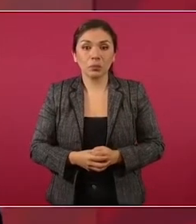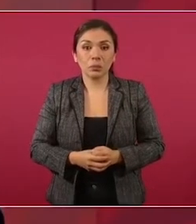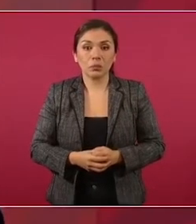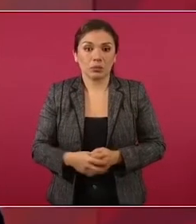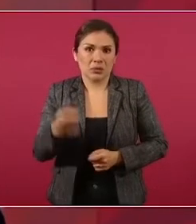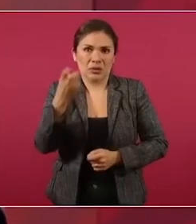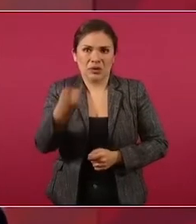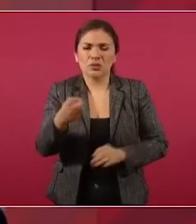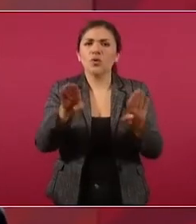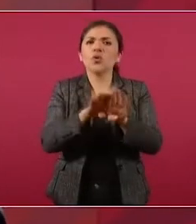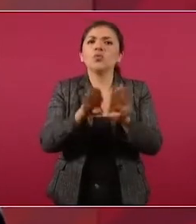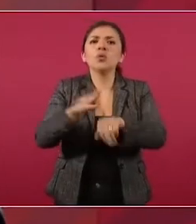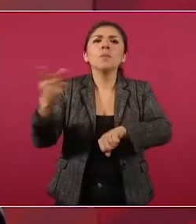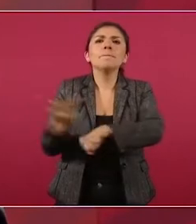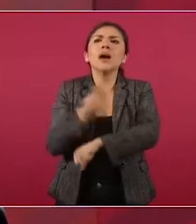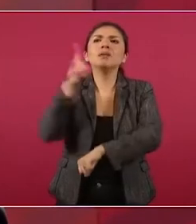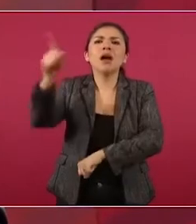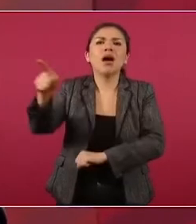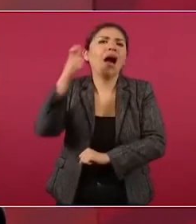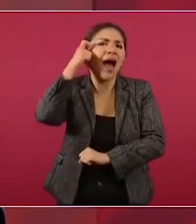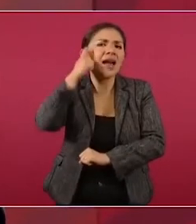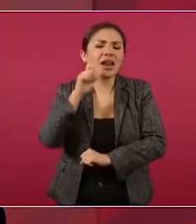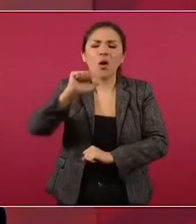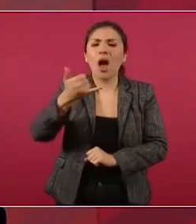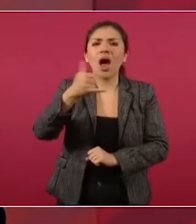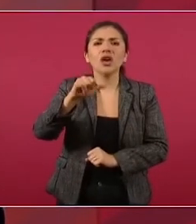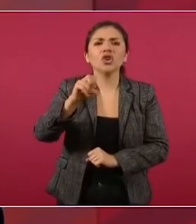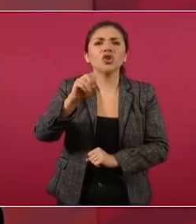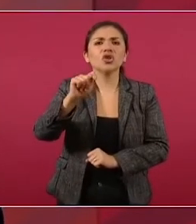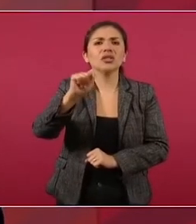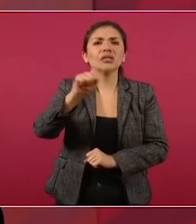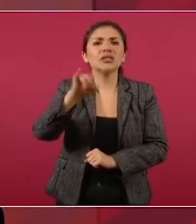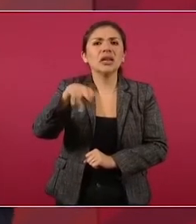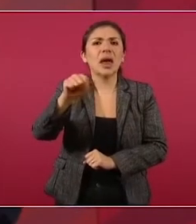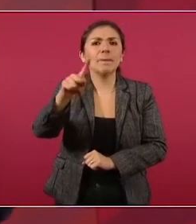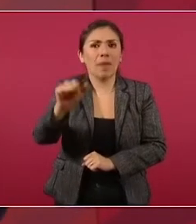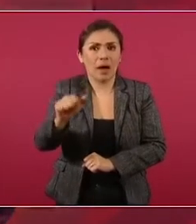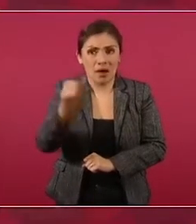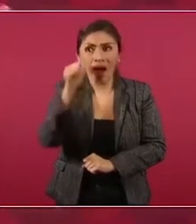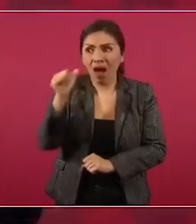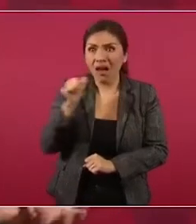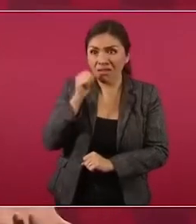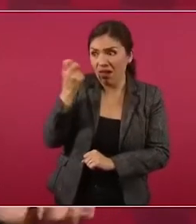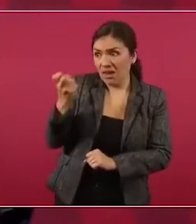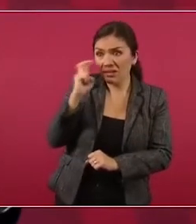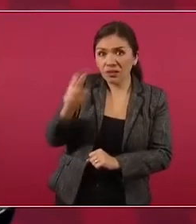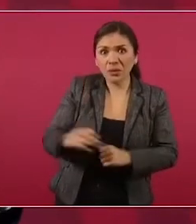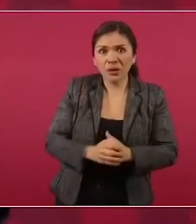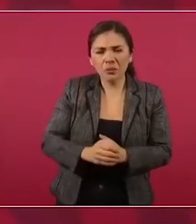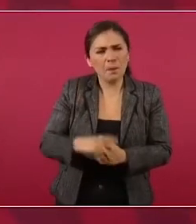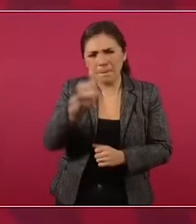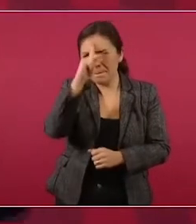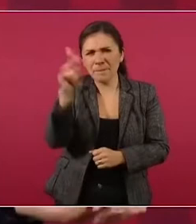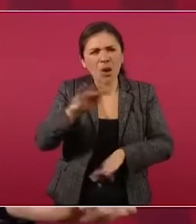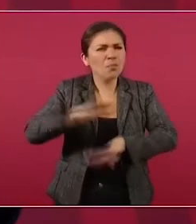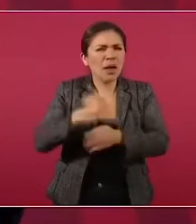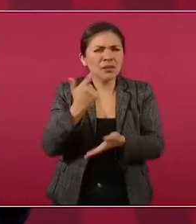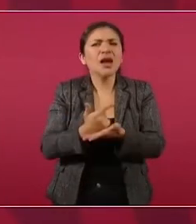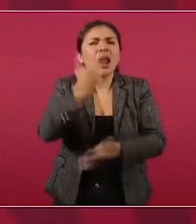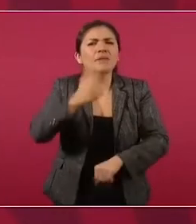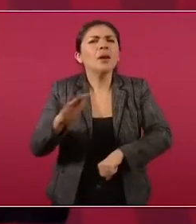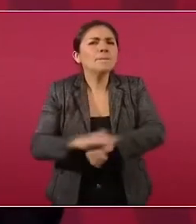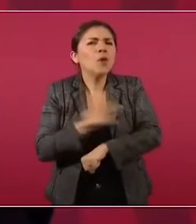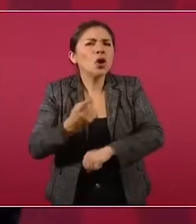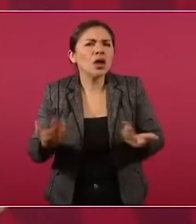El caso de Ayotzinapa ya lo veíamos ayer. ¿Por qué se agravó? ¿Qué?